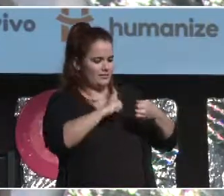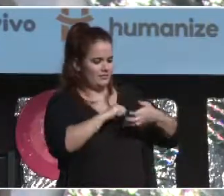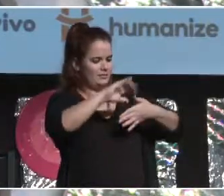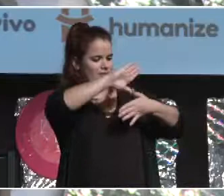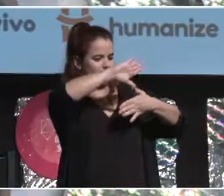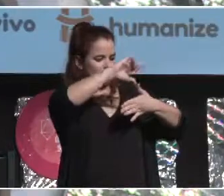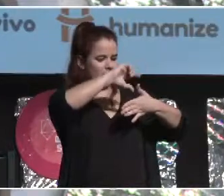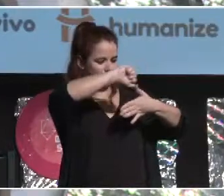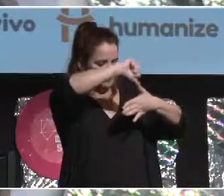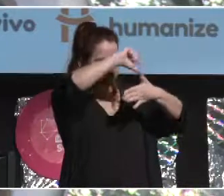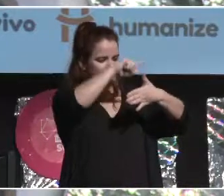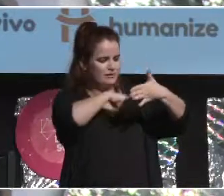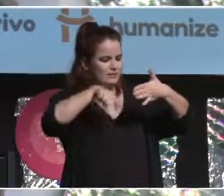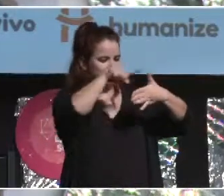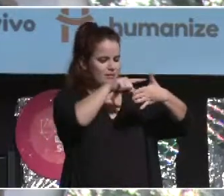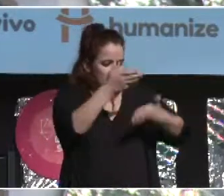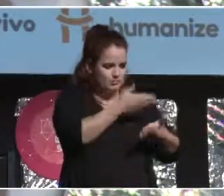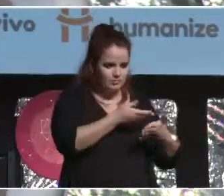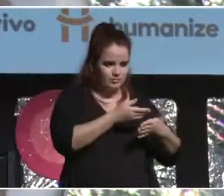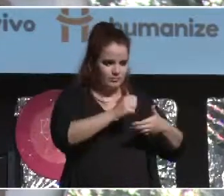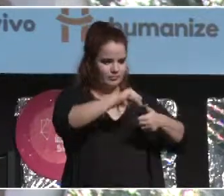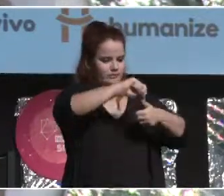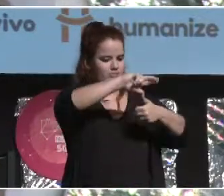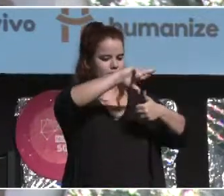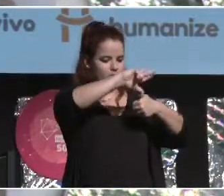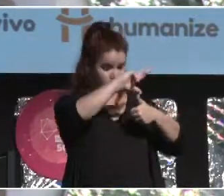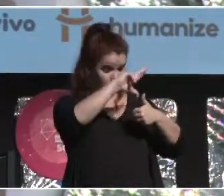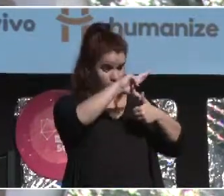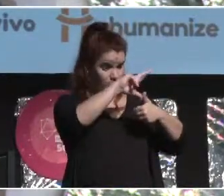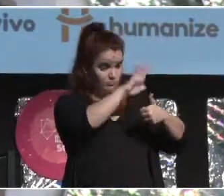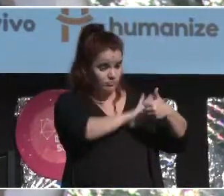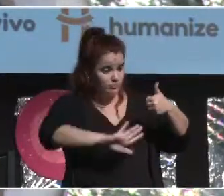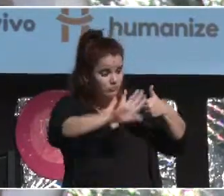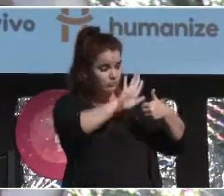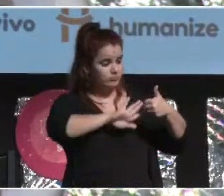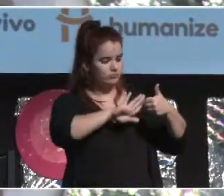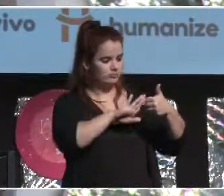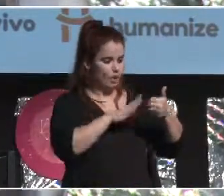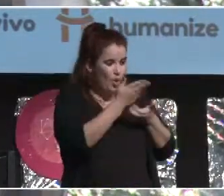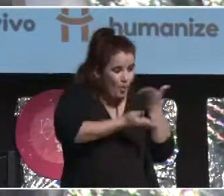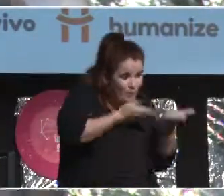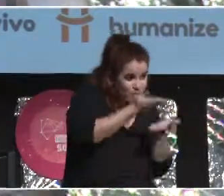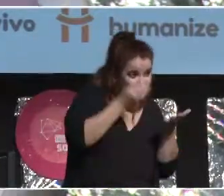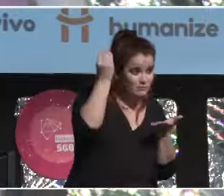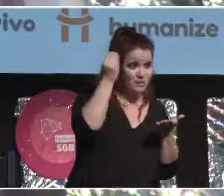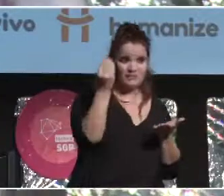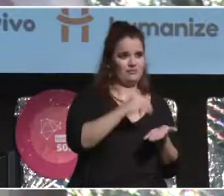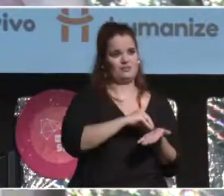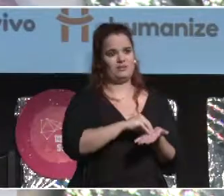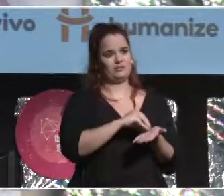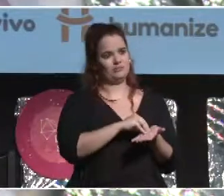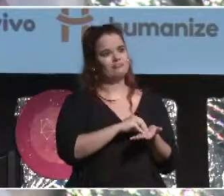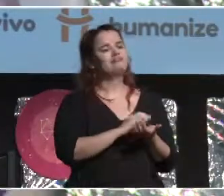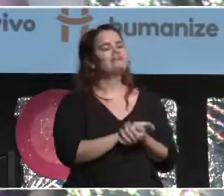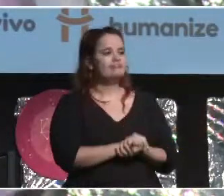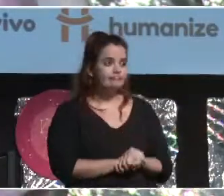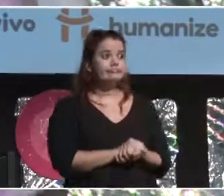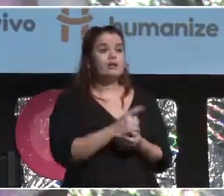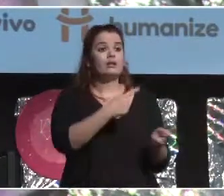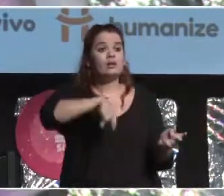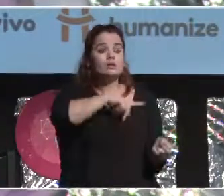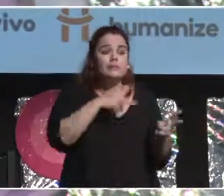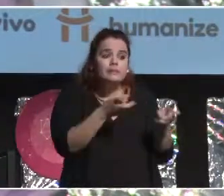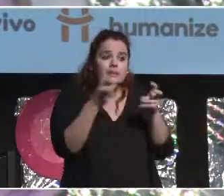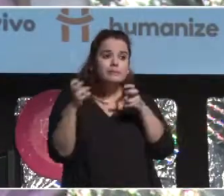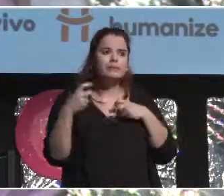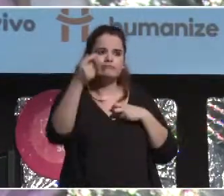compartimos mucho las experiencias. Entonces, esta es una gran oportunidad para compartir. Nosotros somos un centro de pensamiento que